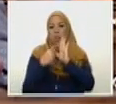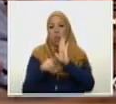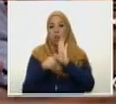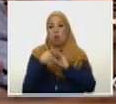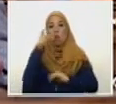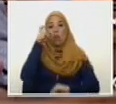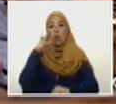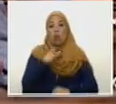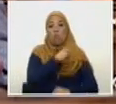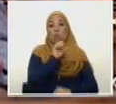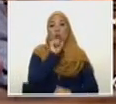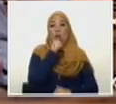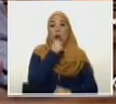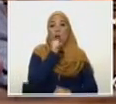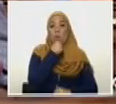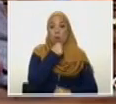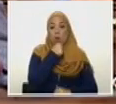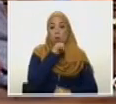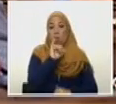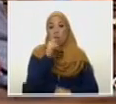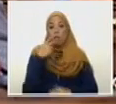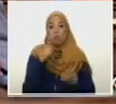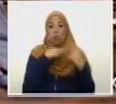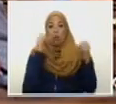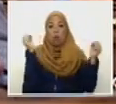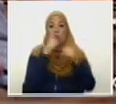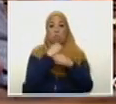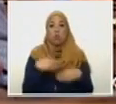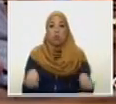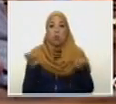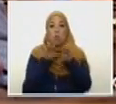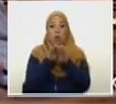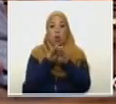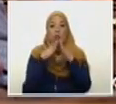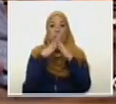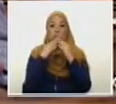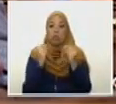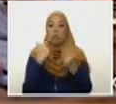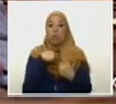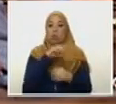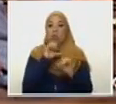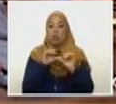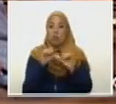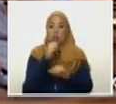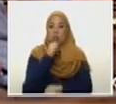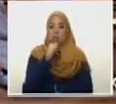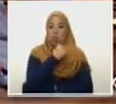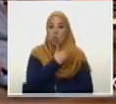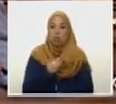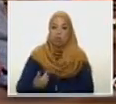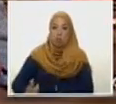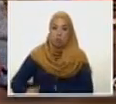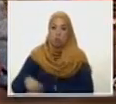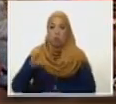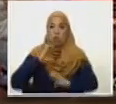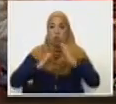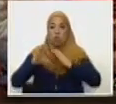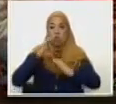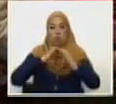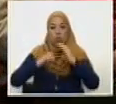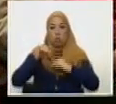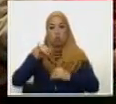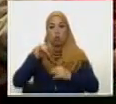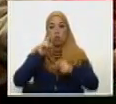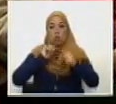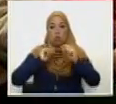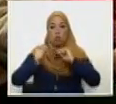pueblo y que al ser sometido a votación resultó aprobado por unanimidad. Seguidamente el presidente informó la recepción de una comunicación por parte del